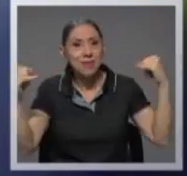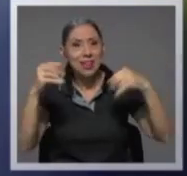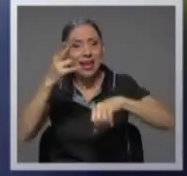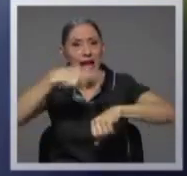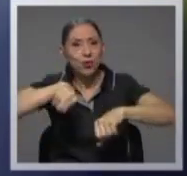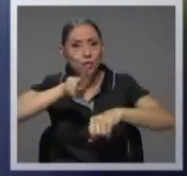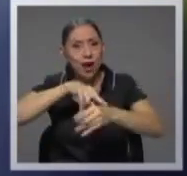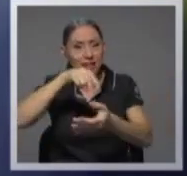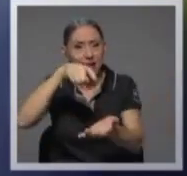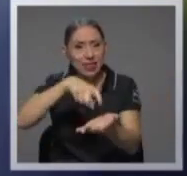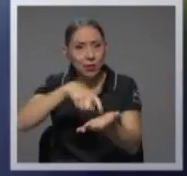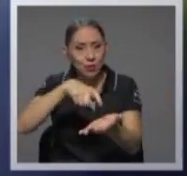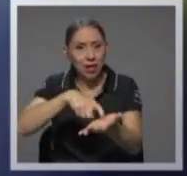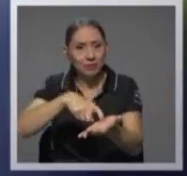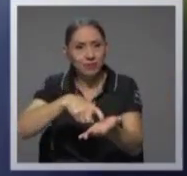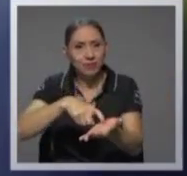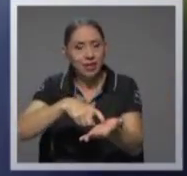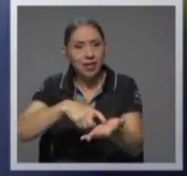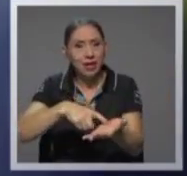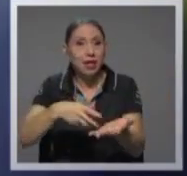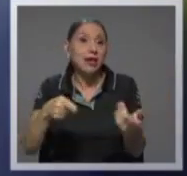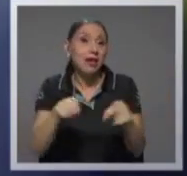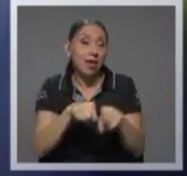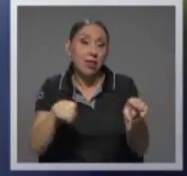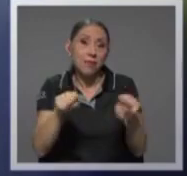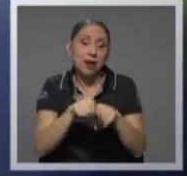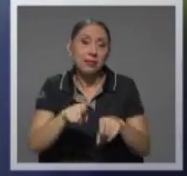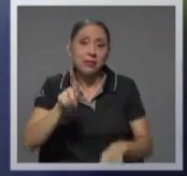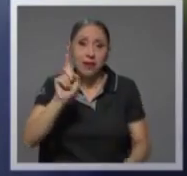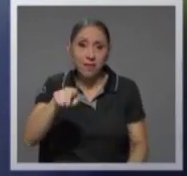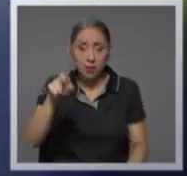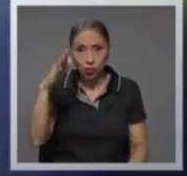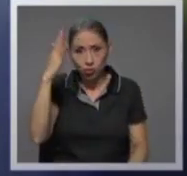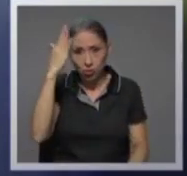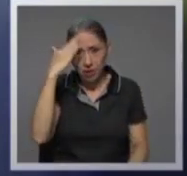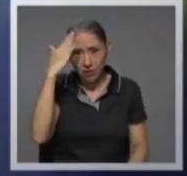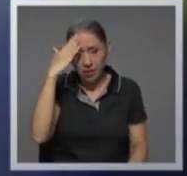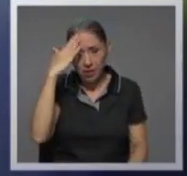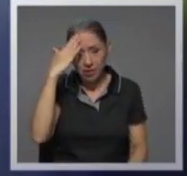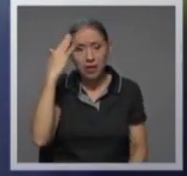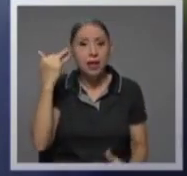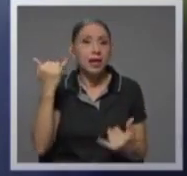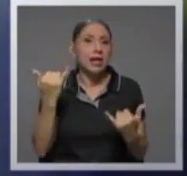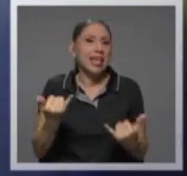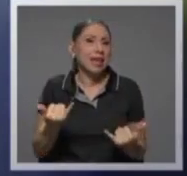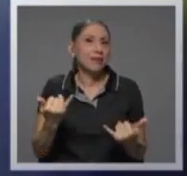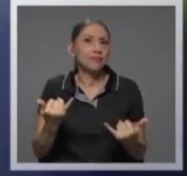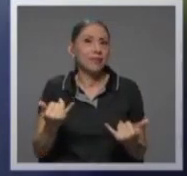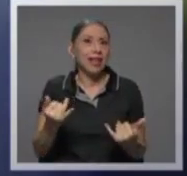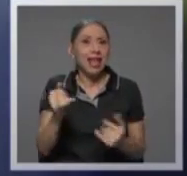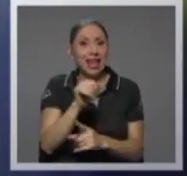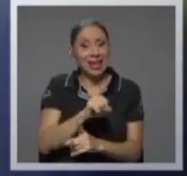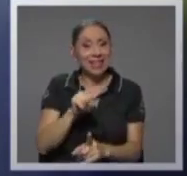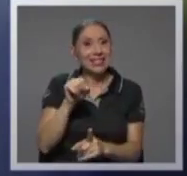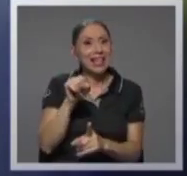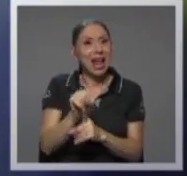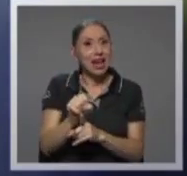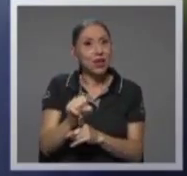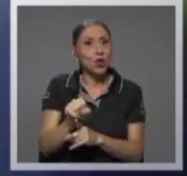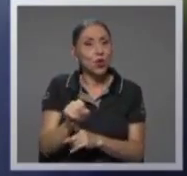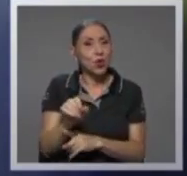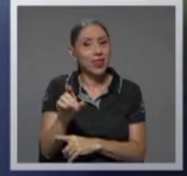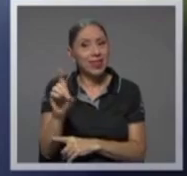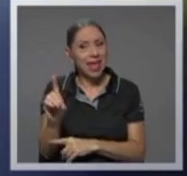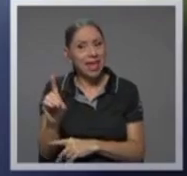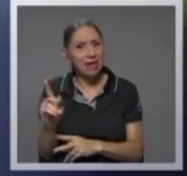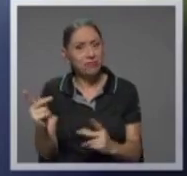deuda y además tenemos que tener presente que bajo el escenario que es el escenario más gravoso de todos, cuando